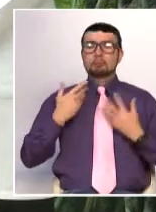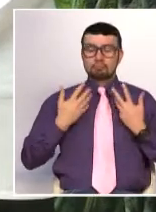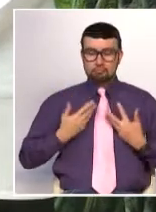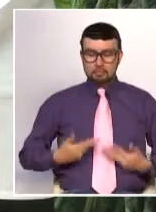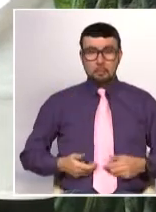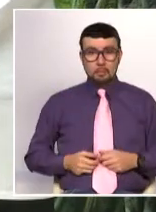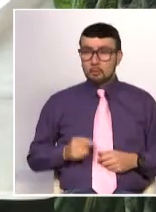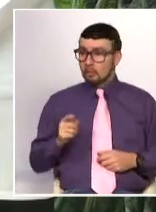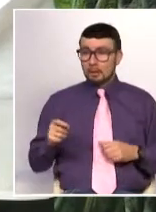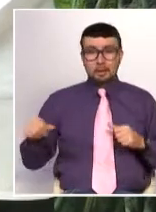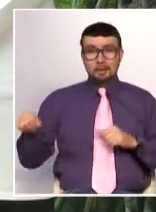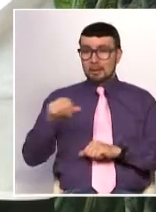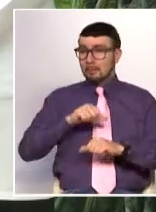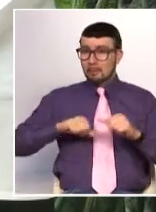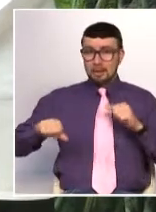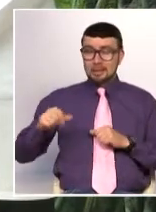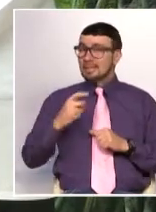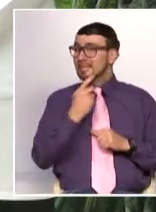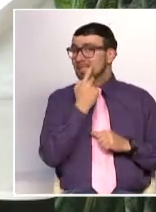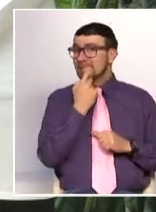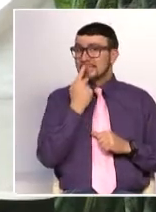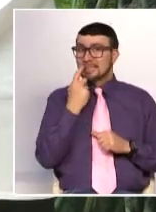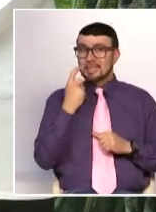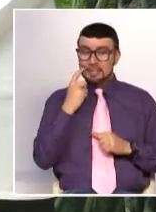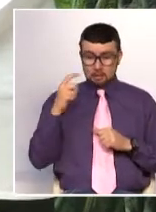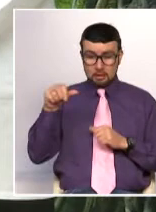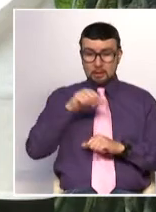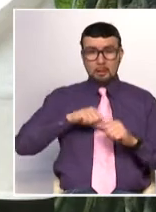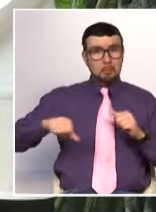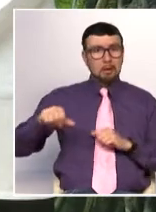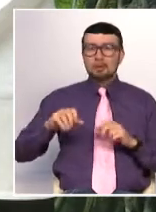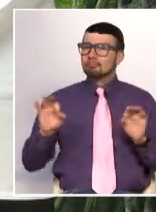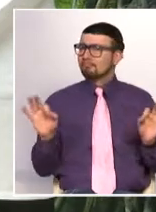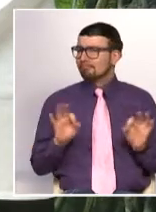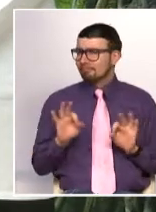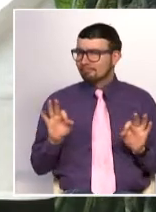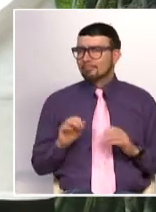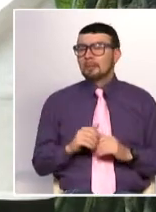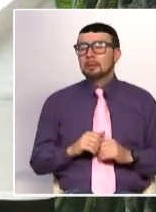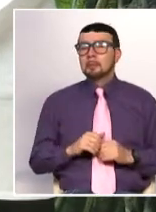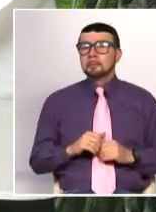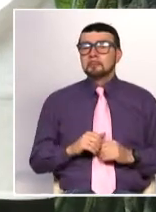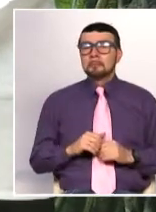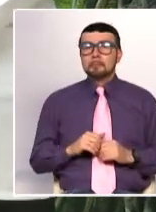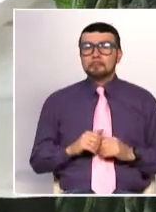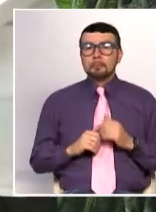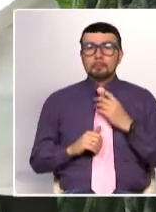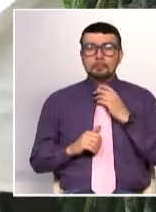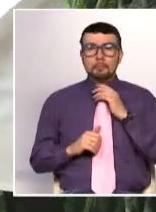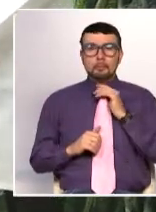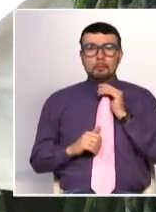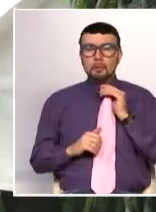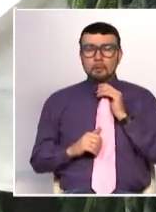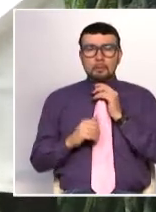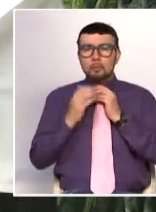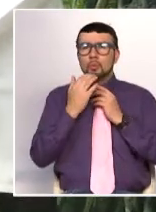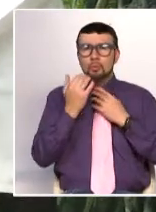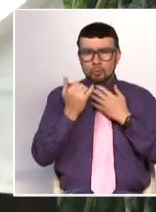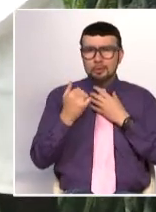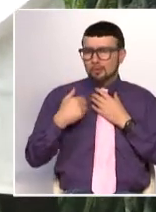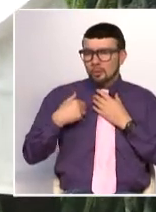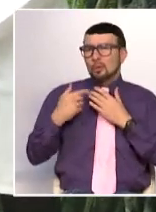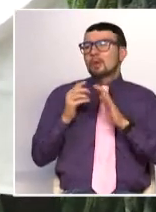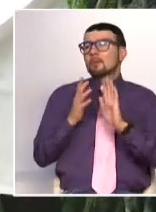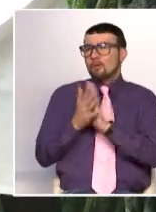reemplazar nuestros dientes la estructura dental entonces ustedes con frecuencia me han escuchado hablar